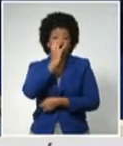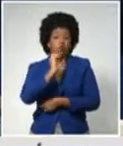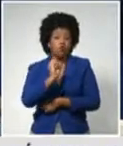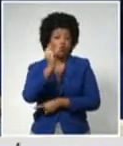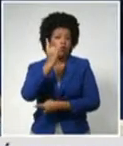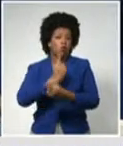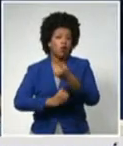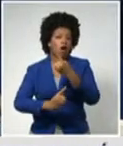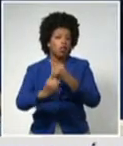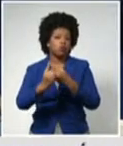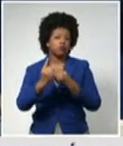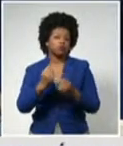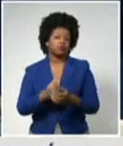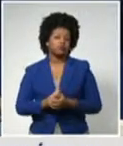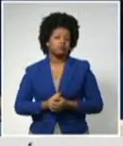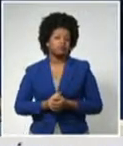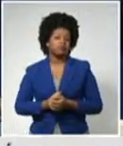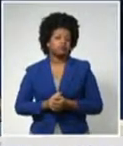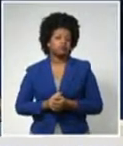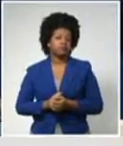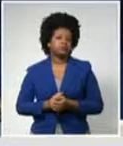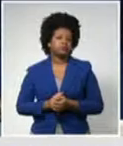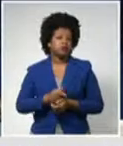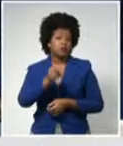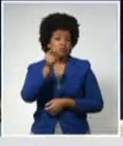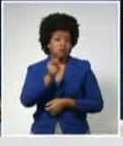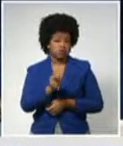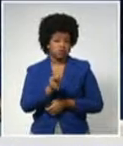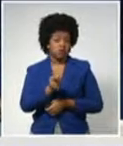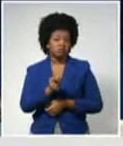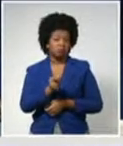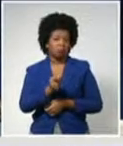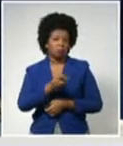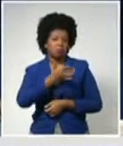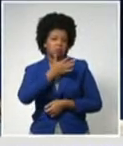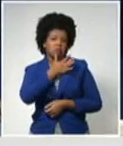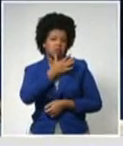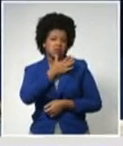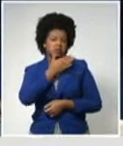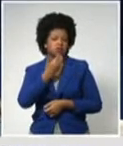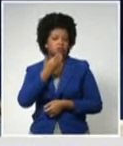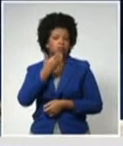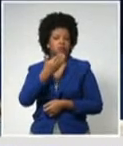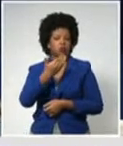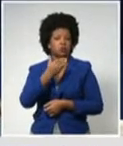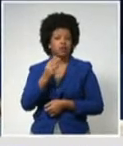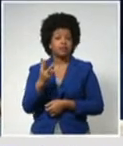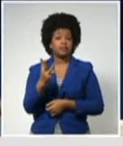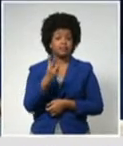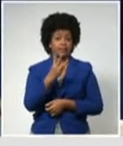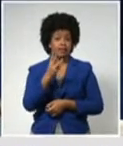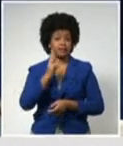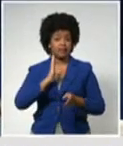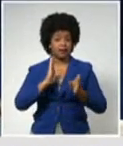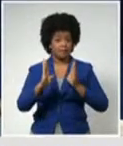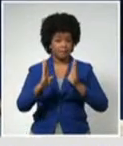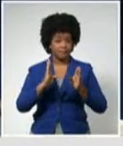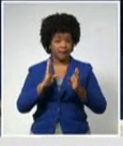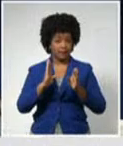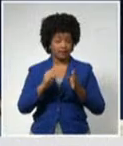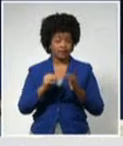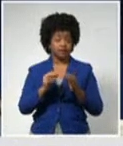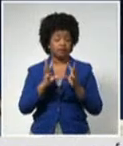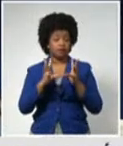recibieron oxígeno. Y en el caso de los pacientes ventilados se plantean que la tercera parte de ellos